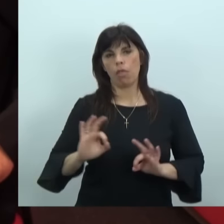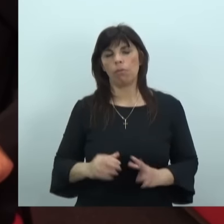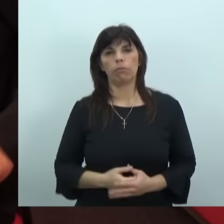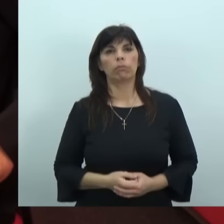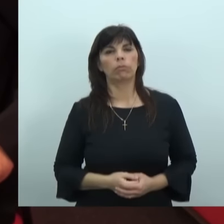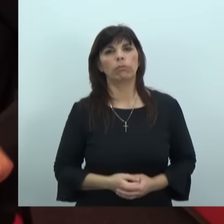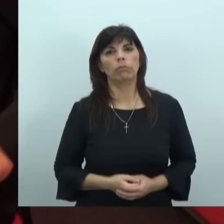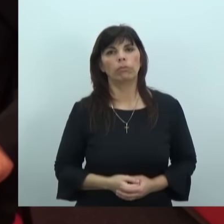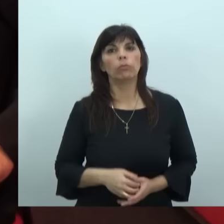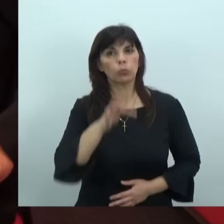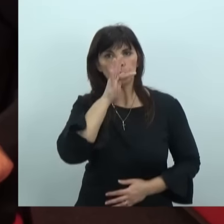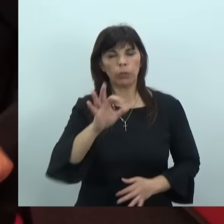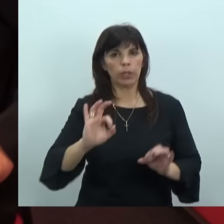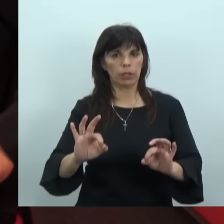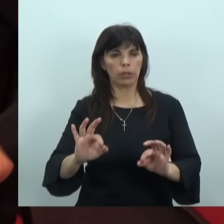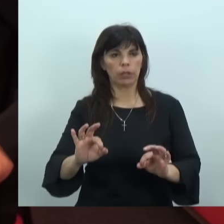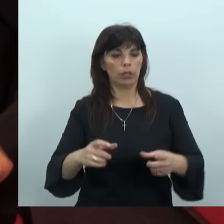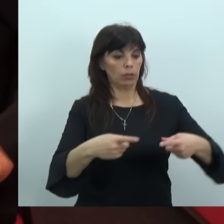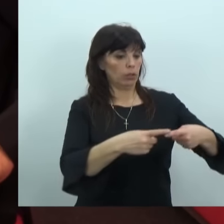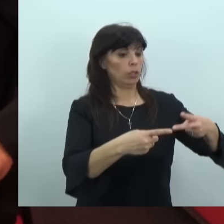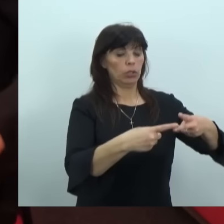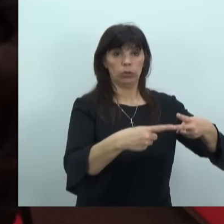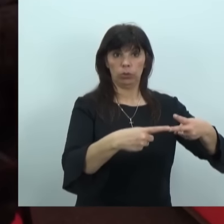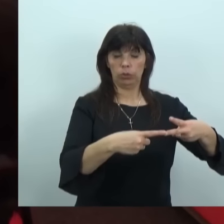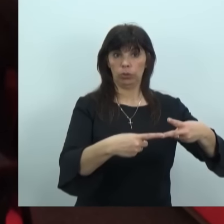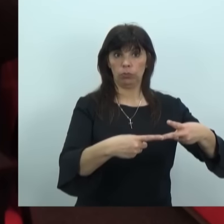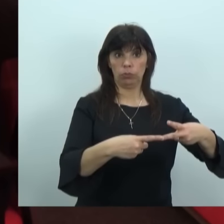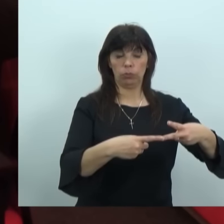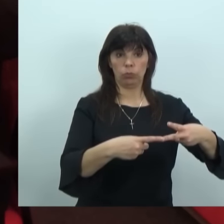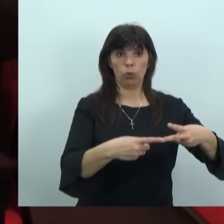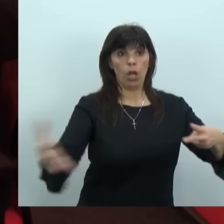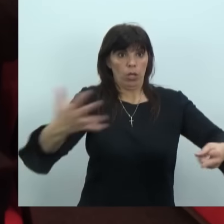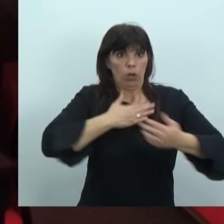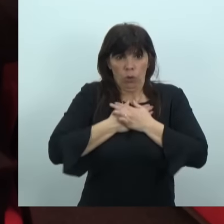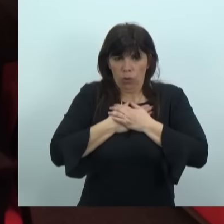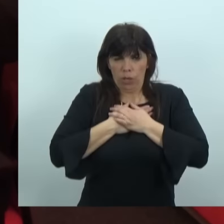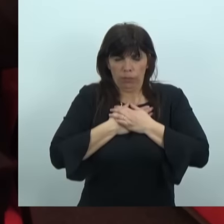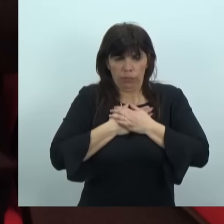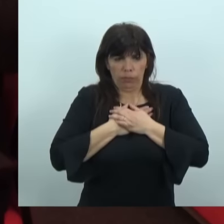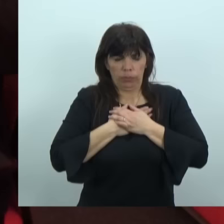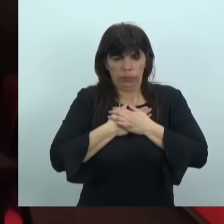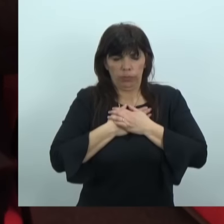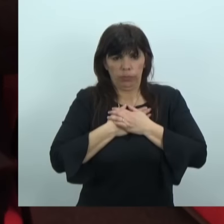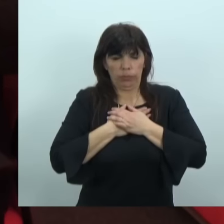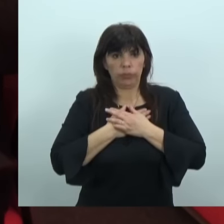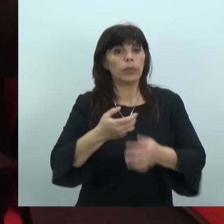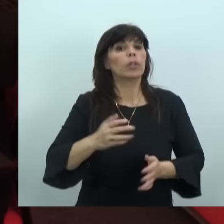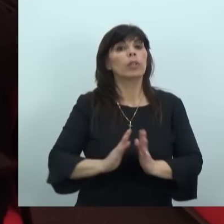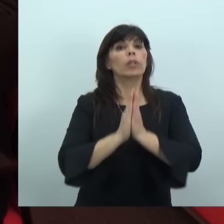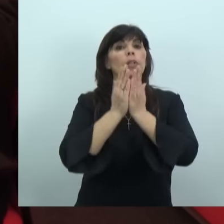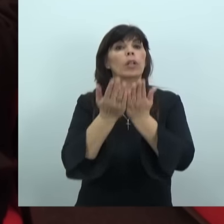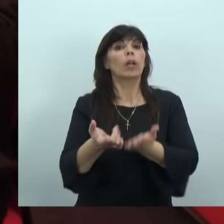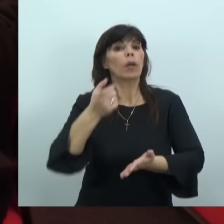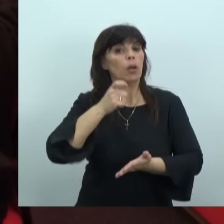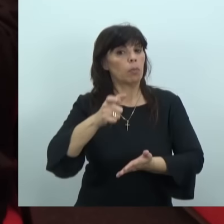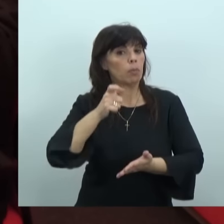Entonces, segundo, hay que apropiarla. Tienes que saber que cada promesa de la Biblia para ti es sí